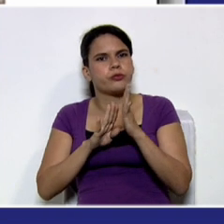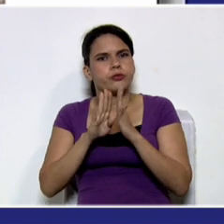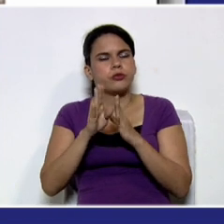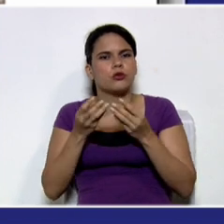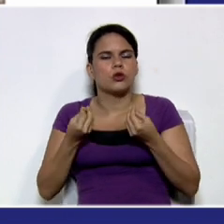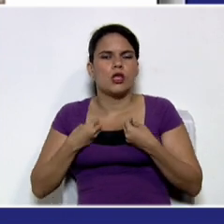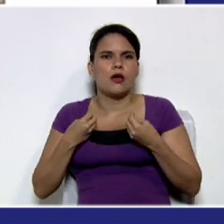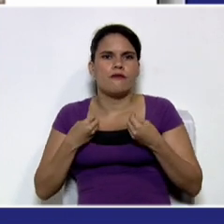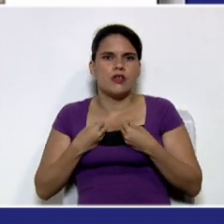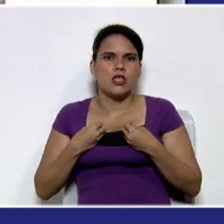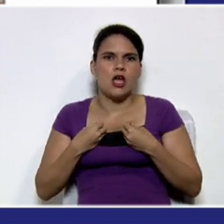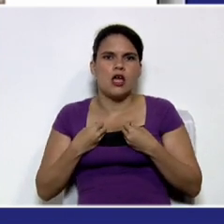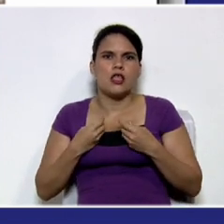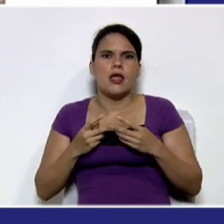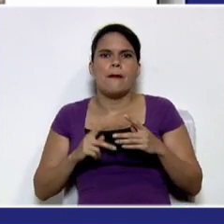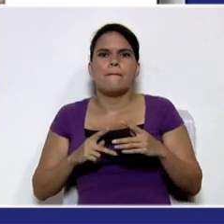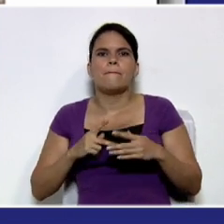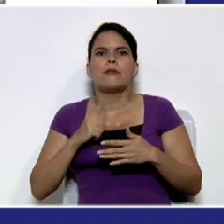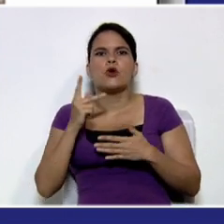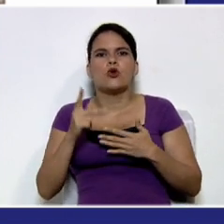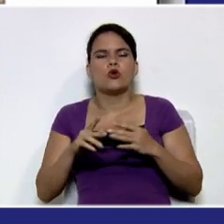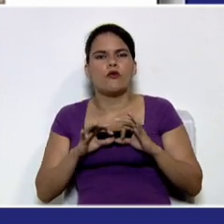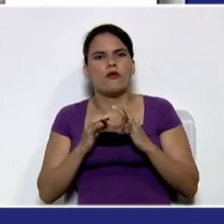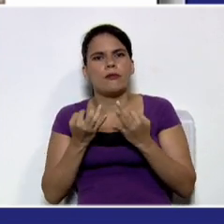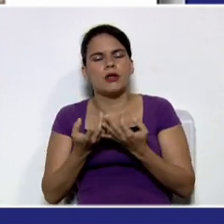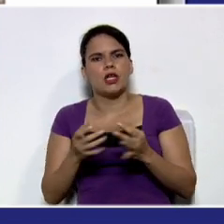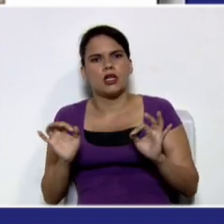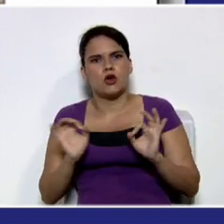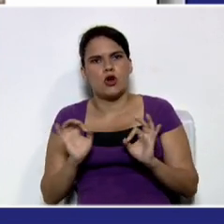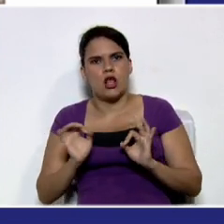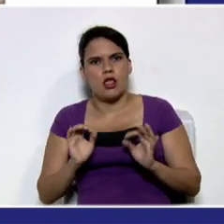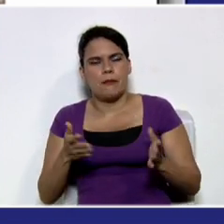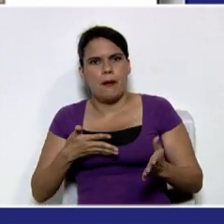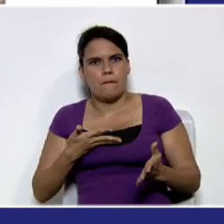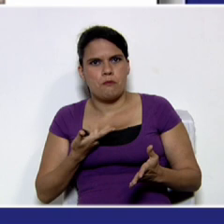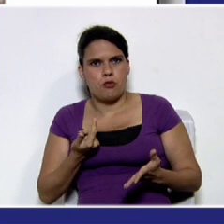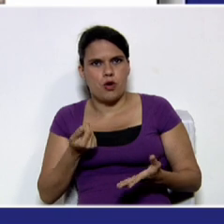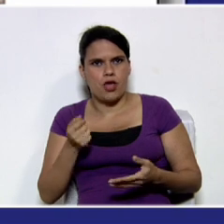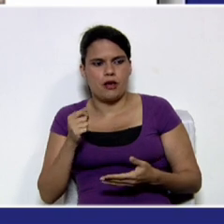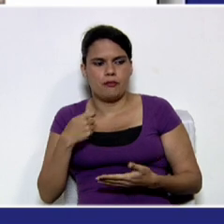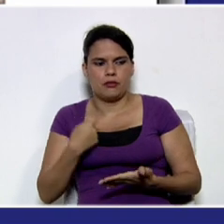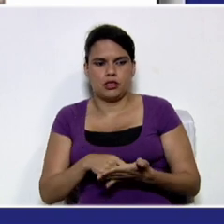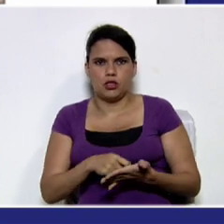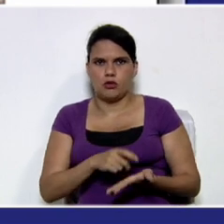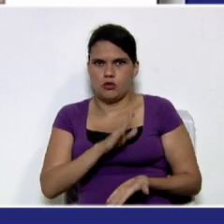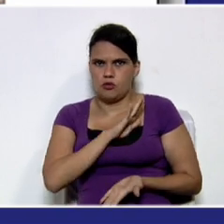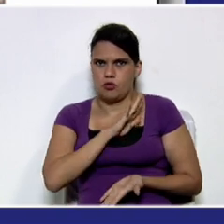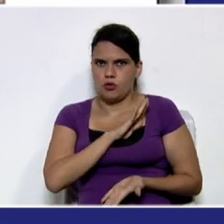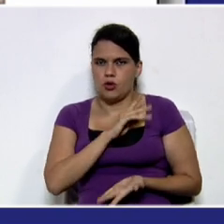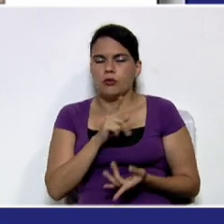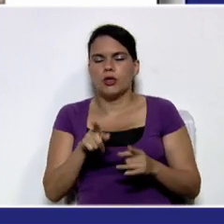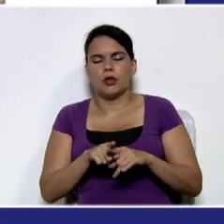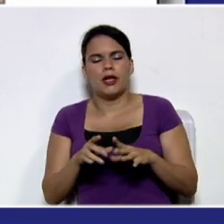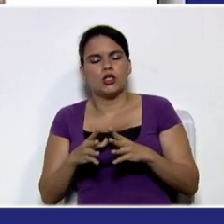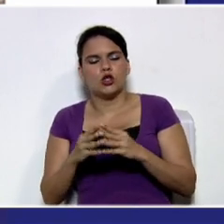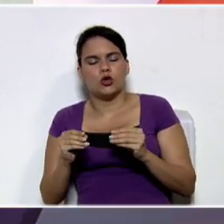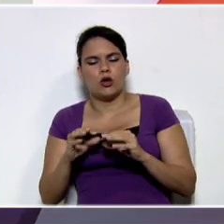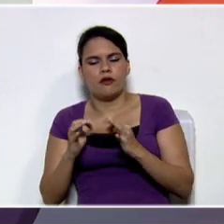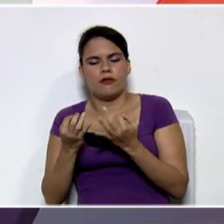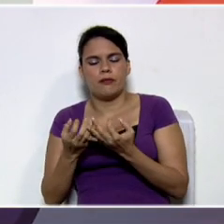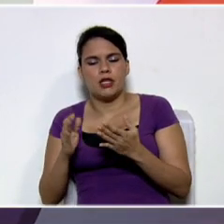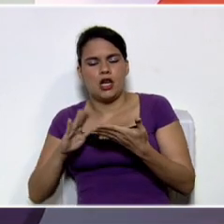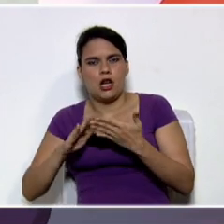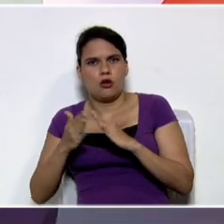de producción familiar que no solamente pueda ser sustentable para ellos como tal, sino para su entorno, la